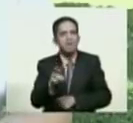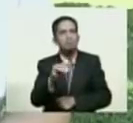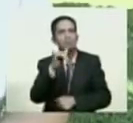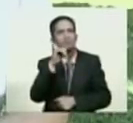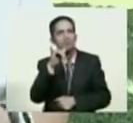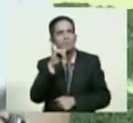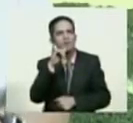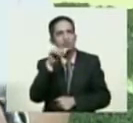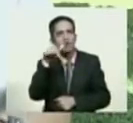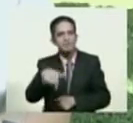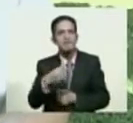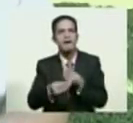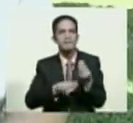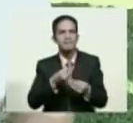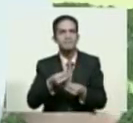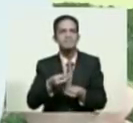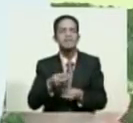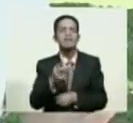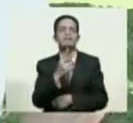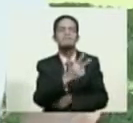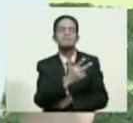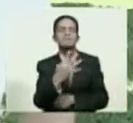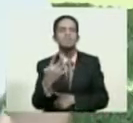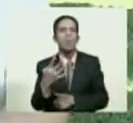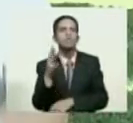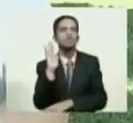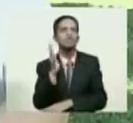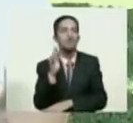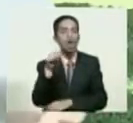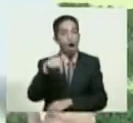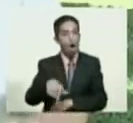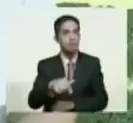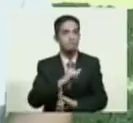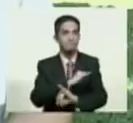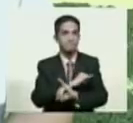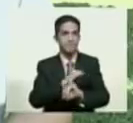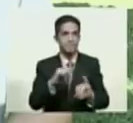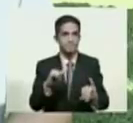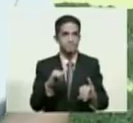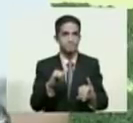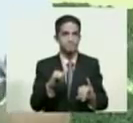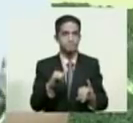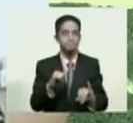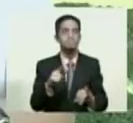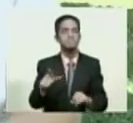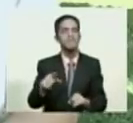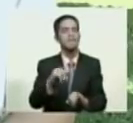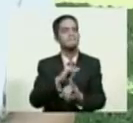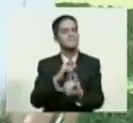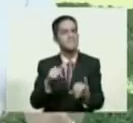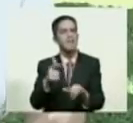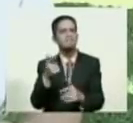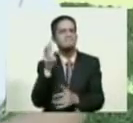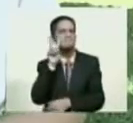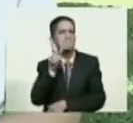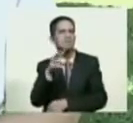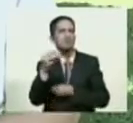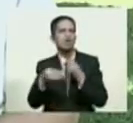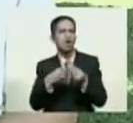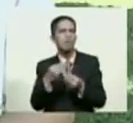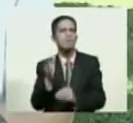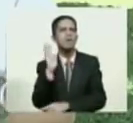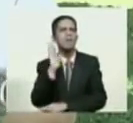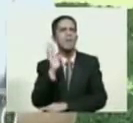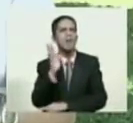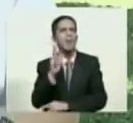generando desde el 24º Foro de Sao Paulo, ya hoy la clausura. Estaremos ya con las declaraciones finales e intervenciones también de